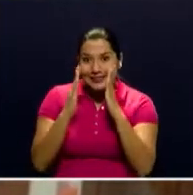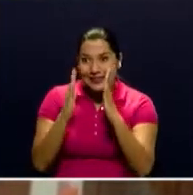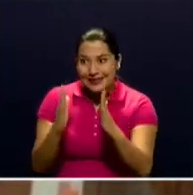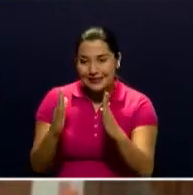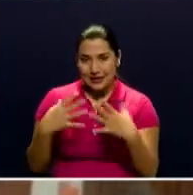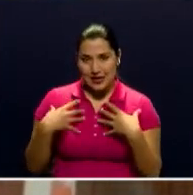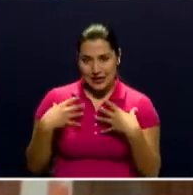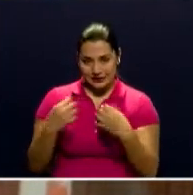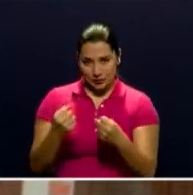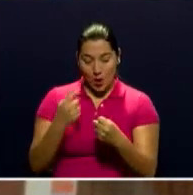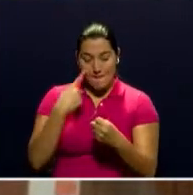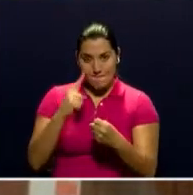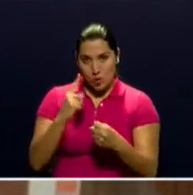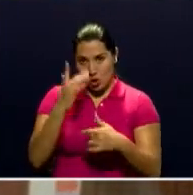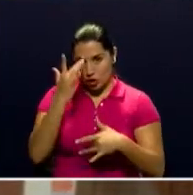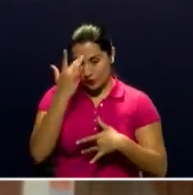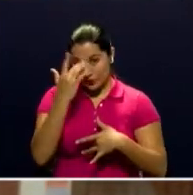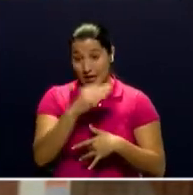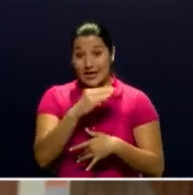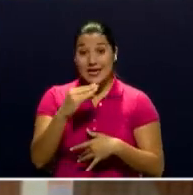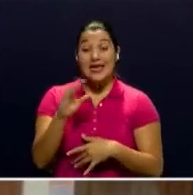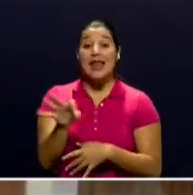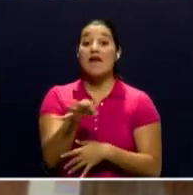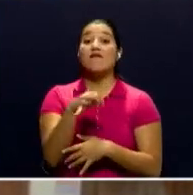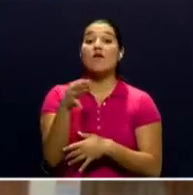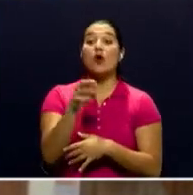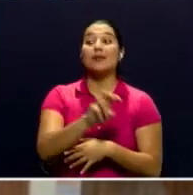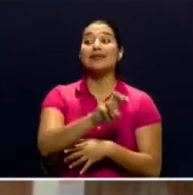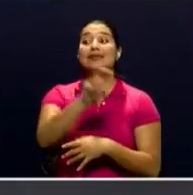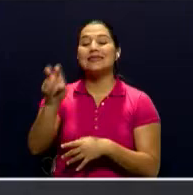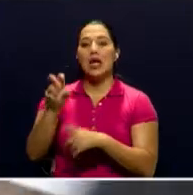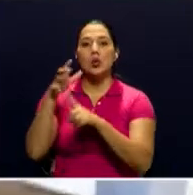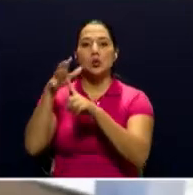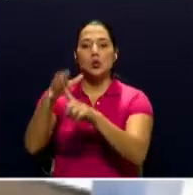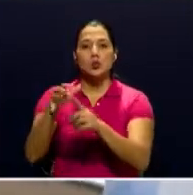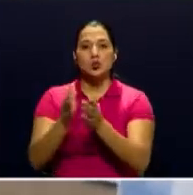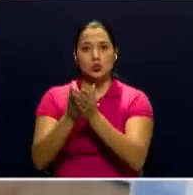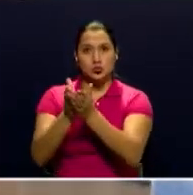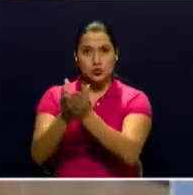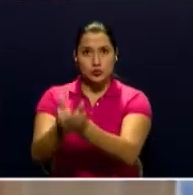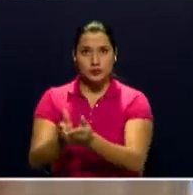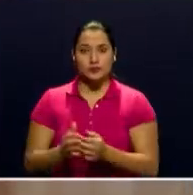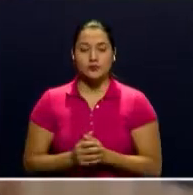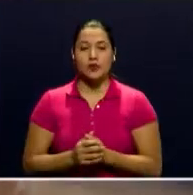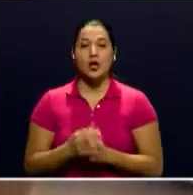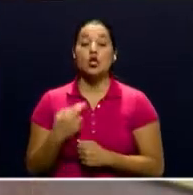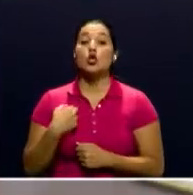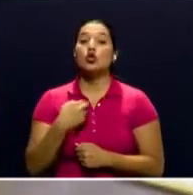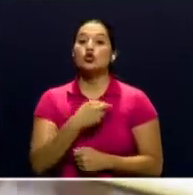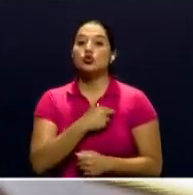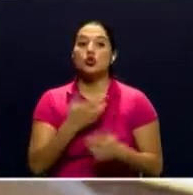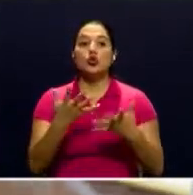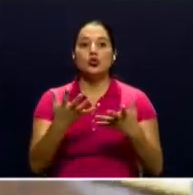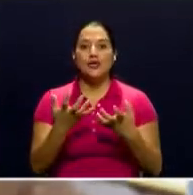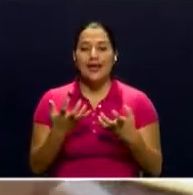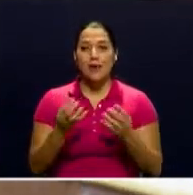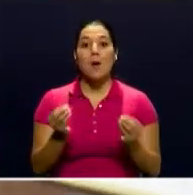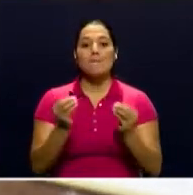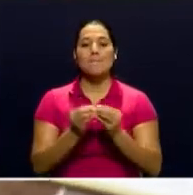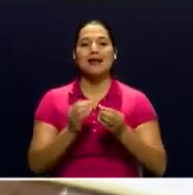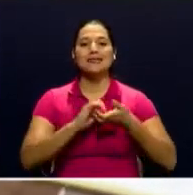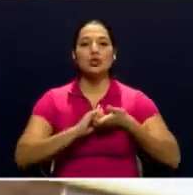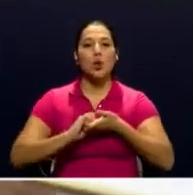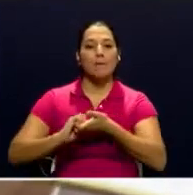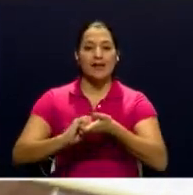las medidas de transportación aérea, marítima o terrestre. Implementar la parte de cooperación económica para